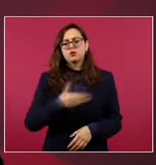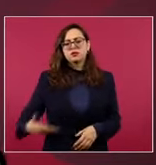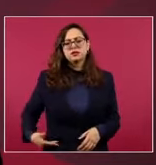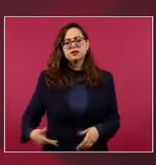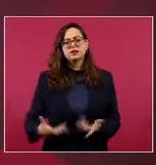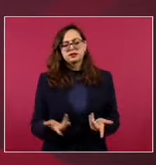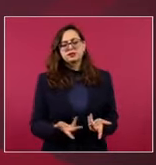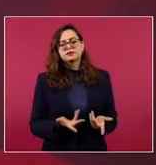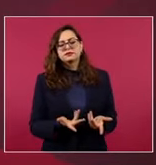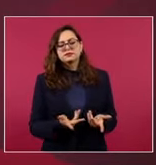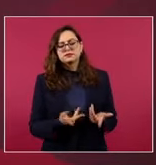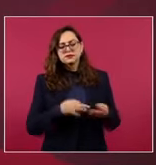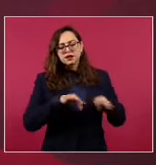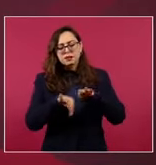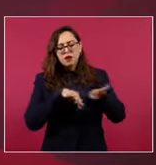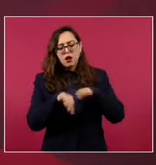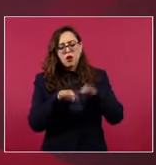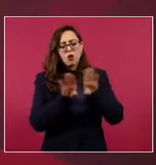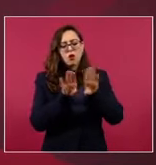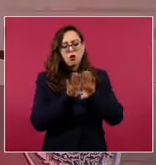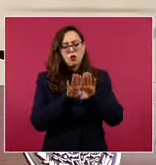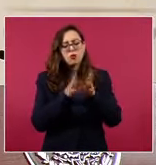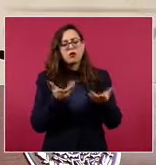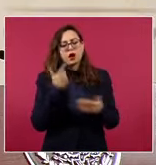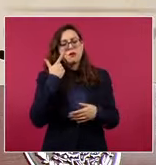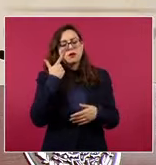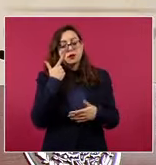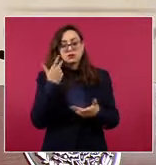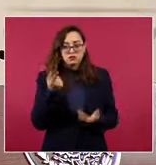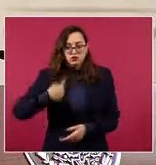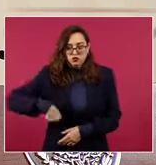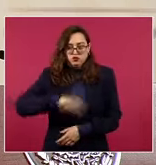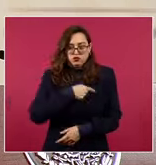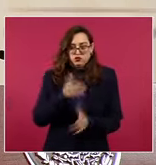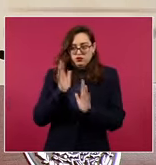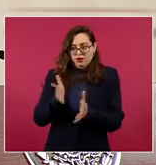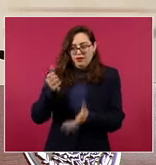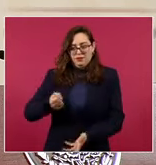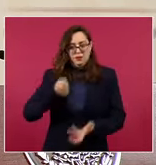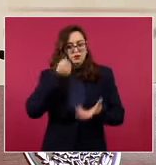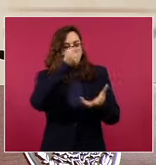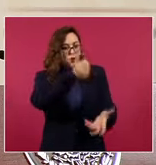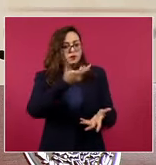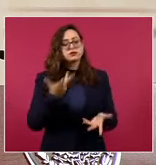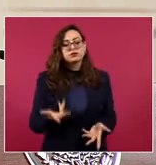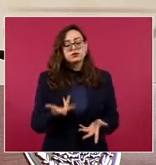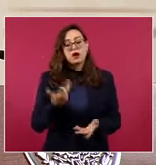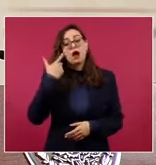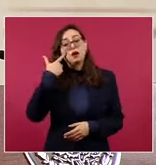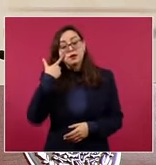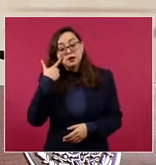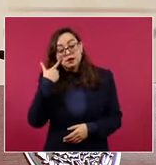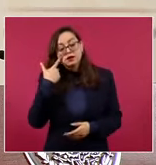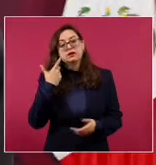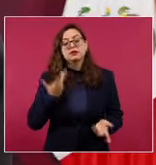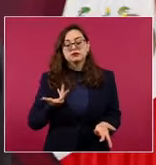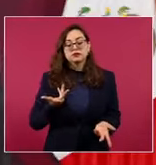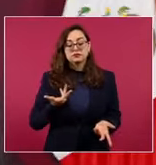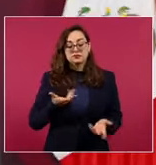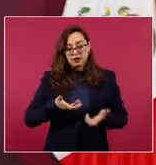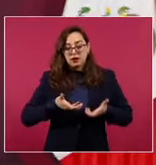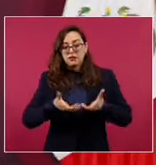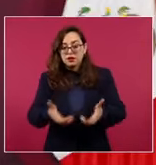que les entregamos sus presupuestos para mejorar los caminos y tenemos que ir